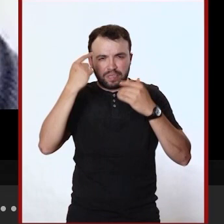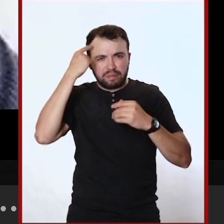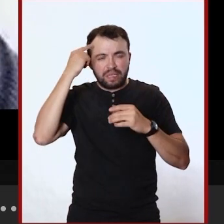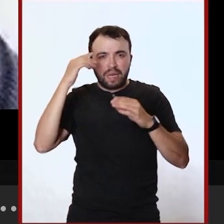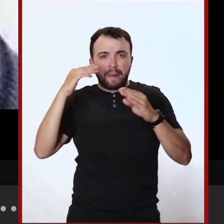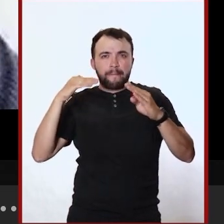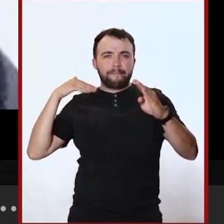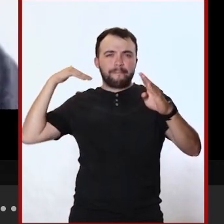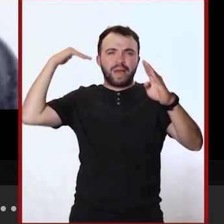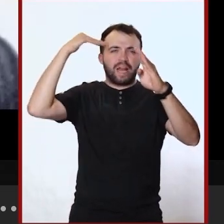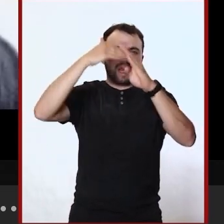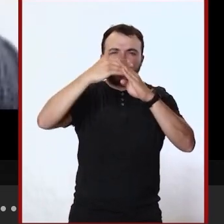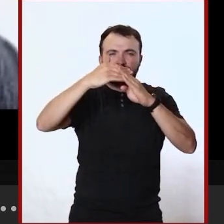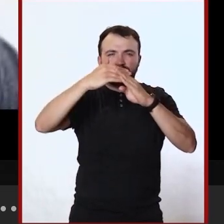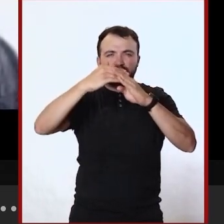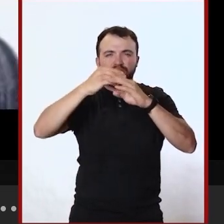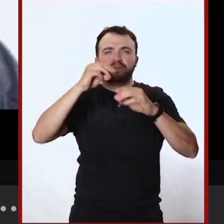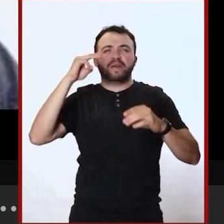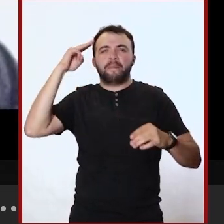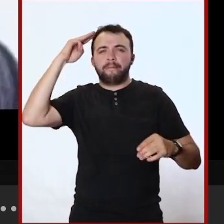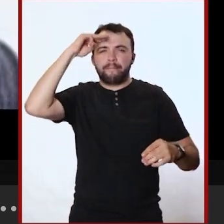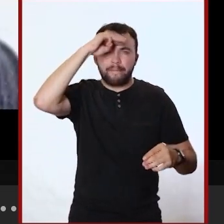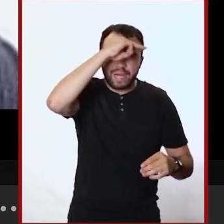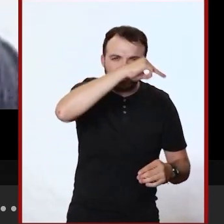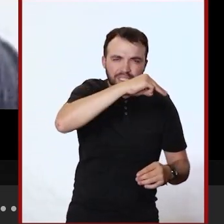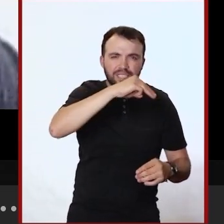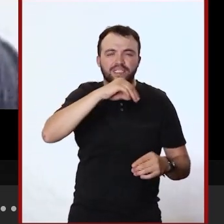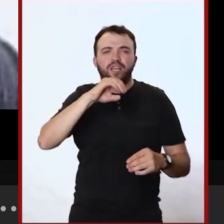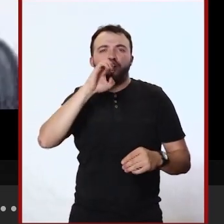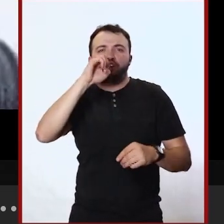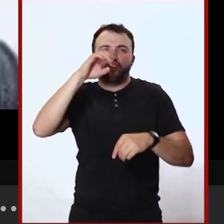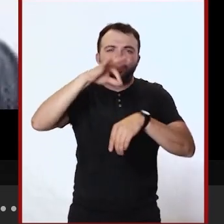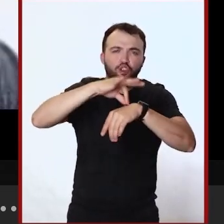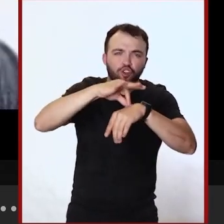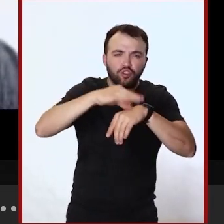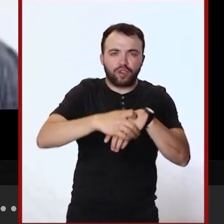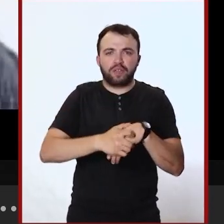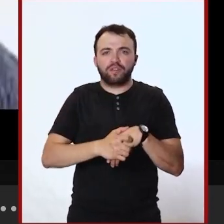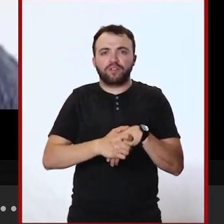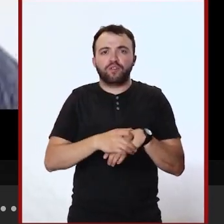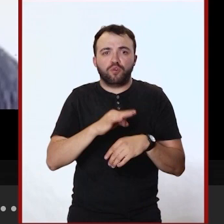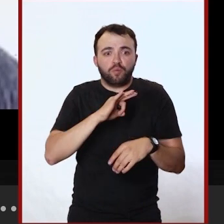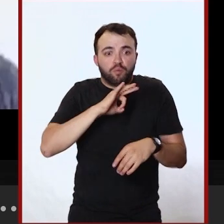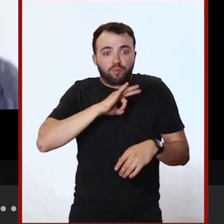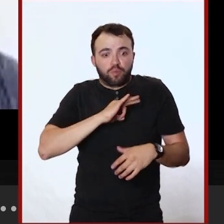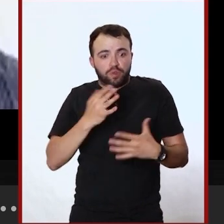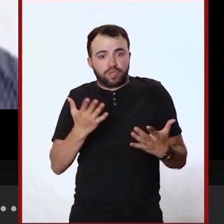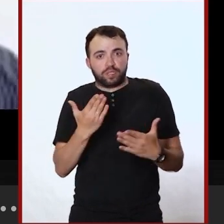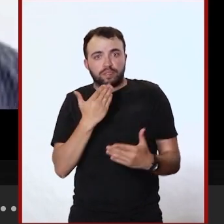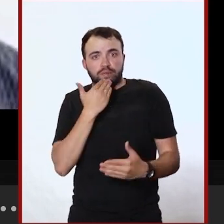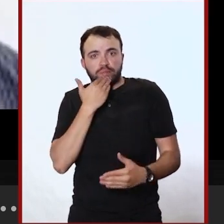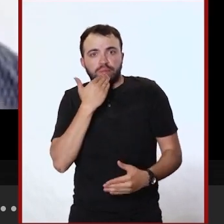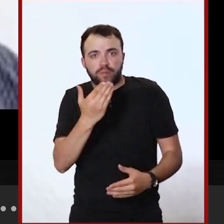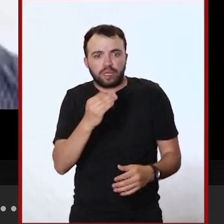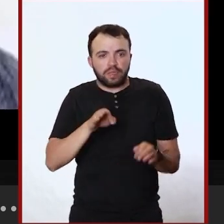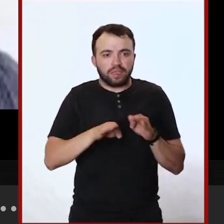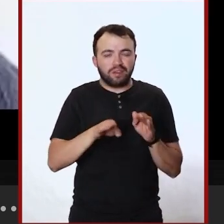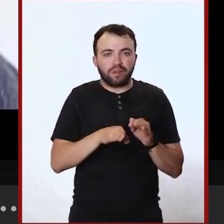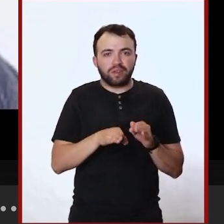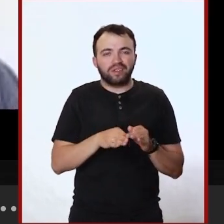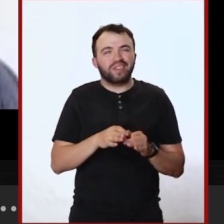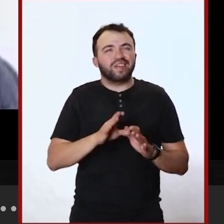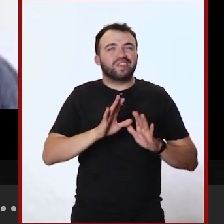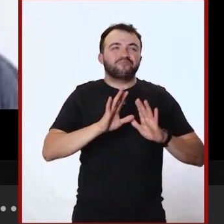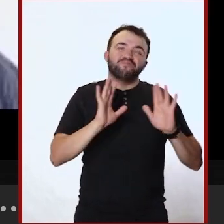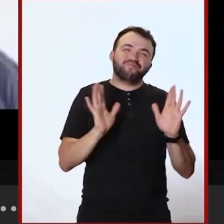Creo que eso es un tema que ya no es tan vigente. Antes se creía que teniendo una maestría o teniendo un